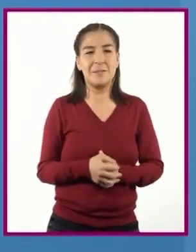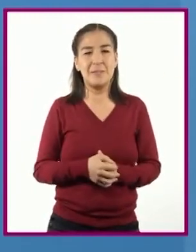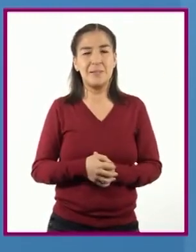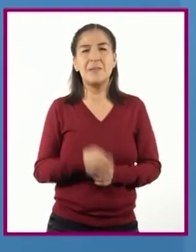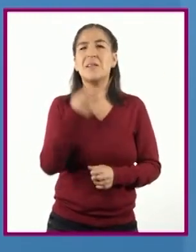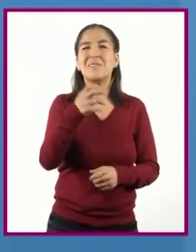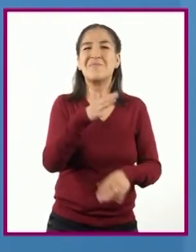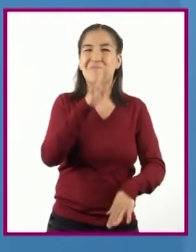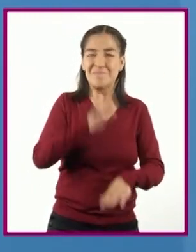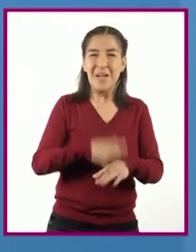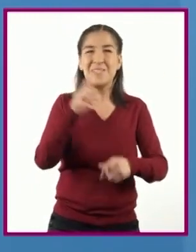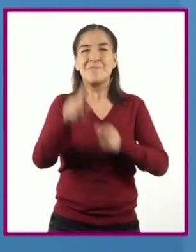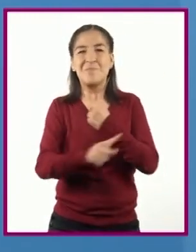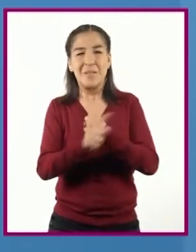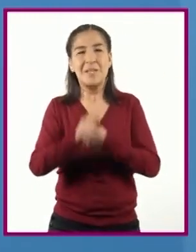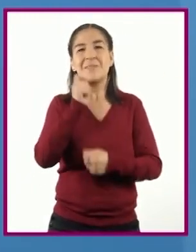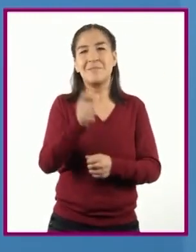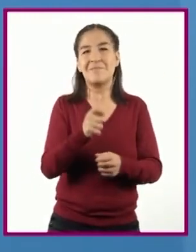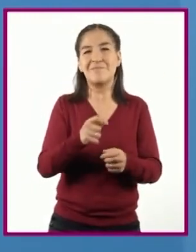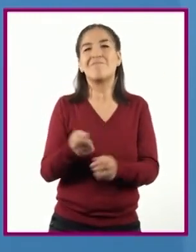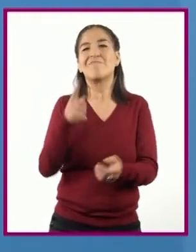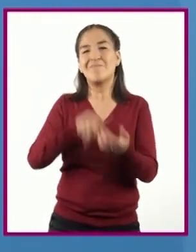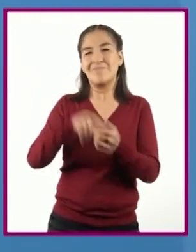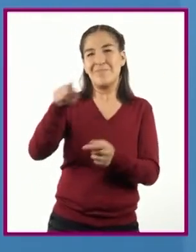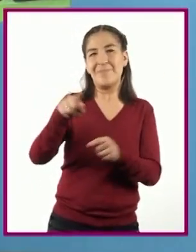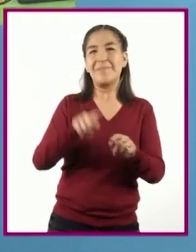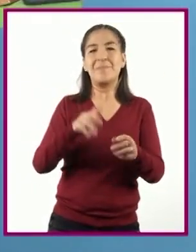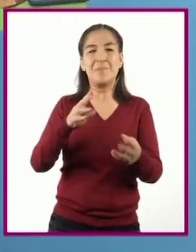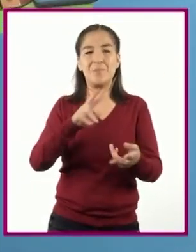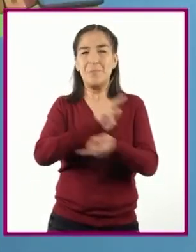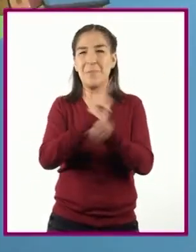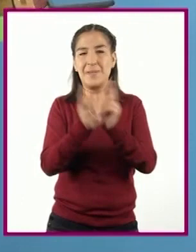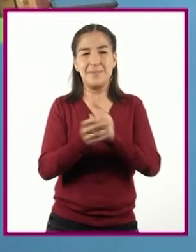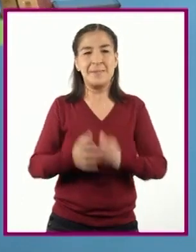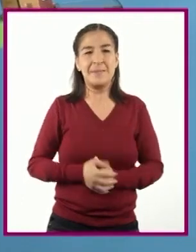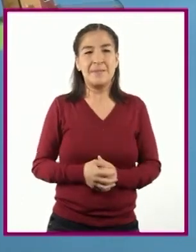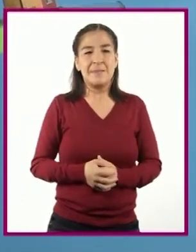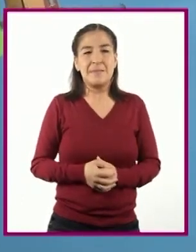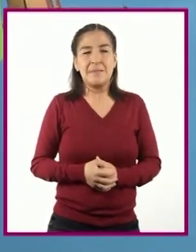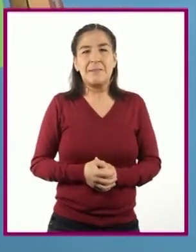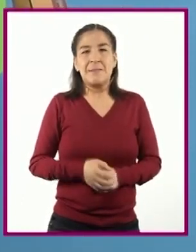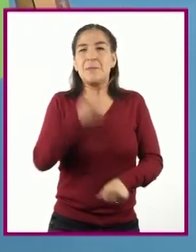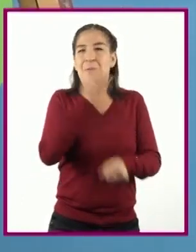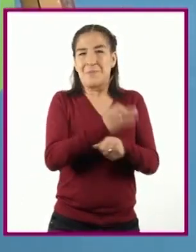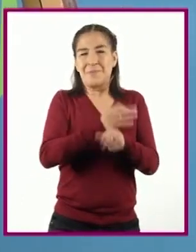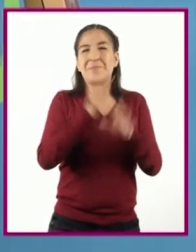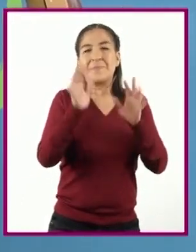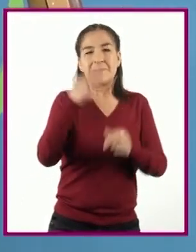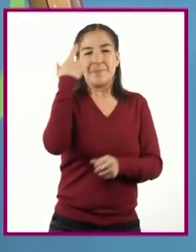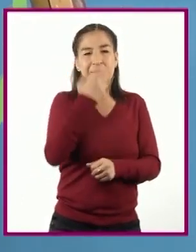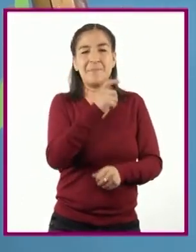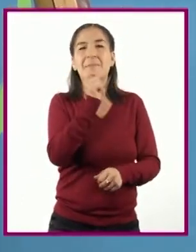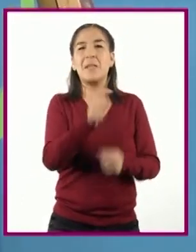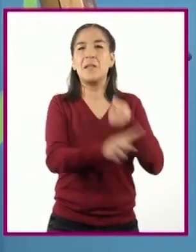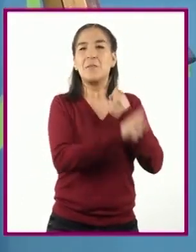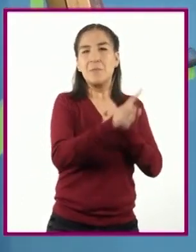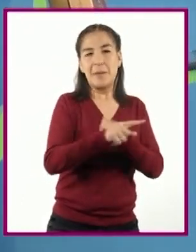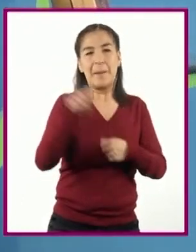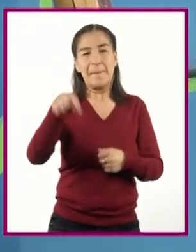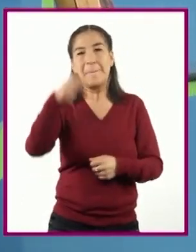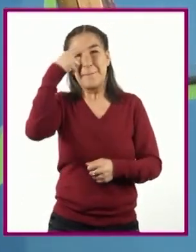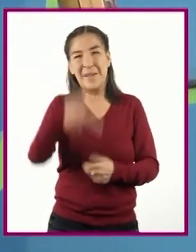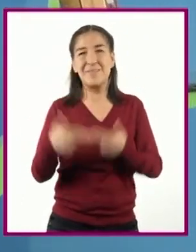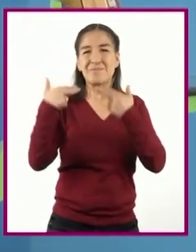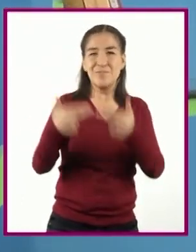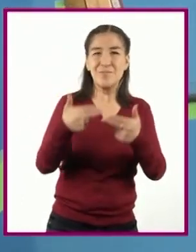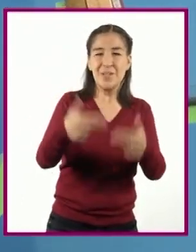Tensando más la relación con el vecino país. Como hemos revisado, Entre los problemas que México heredó